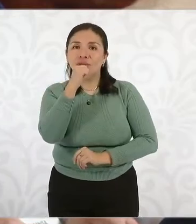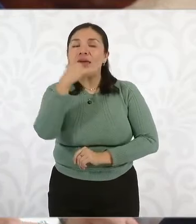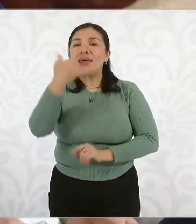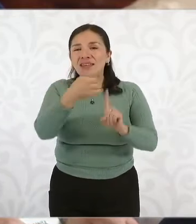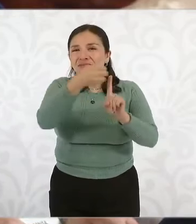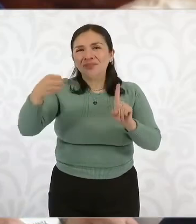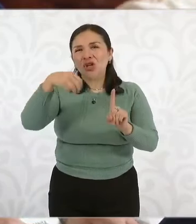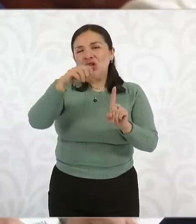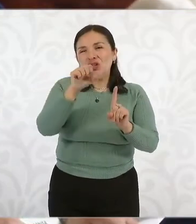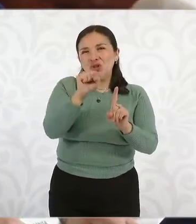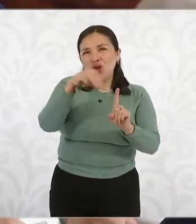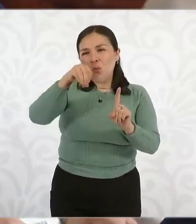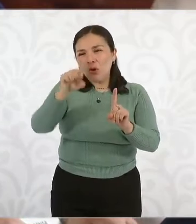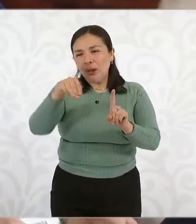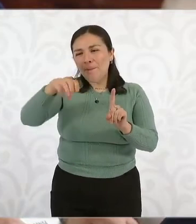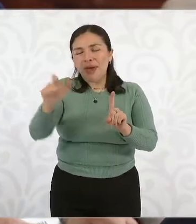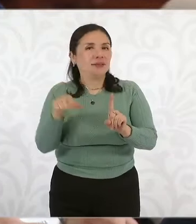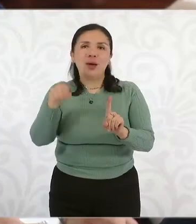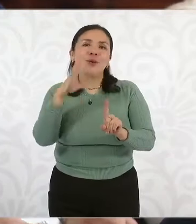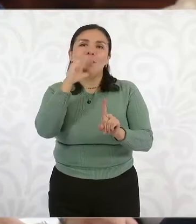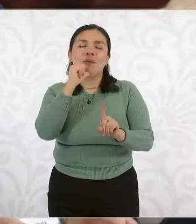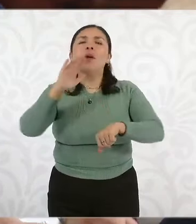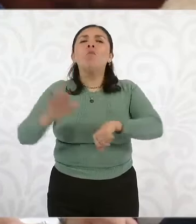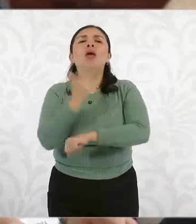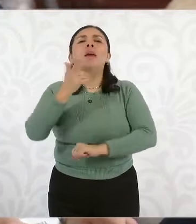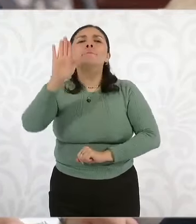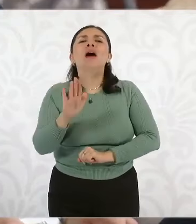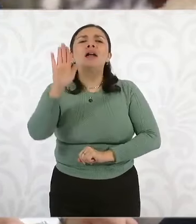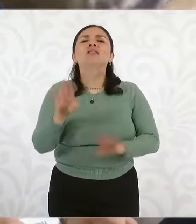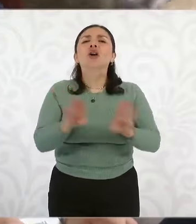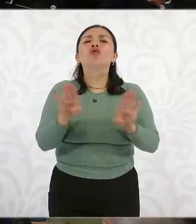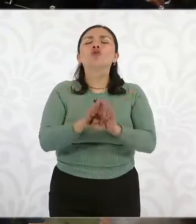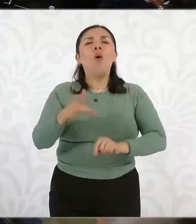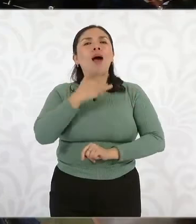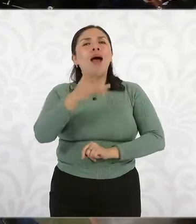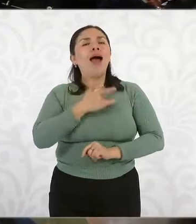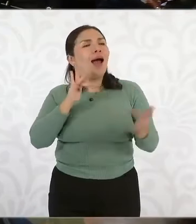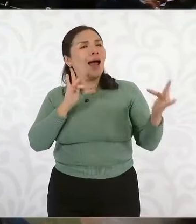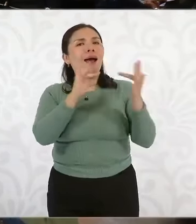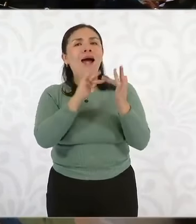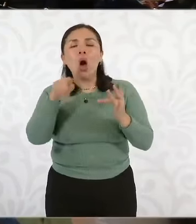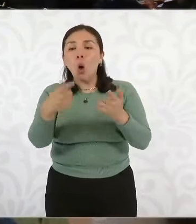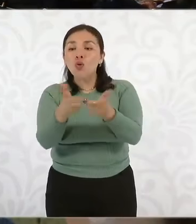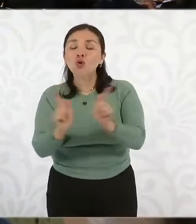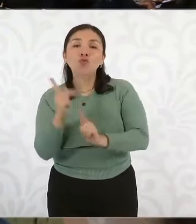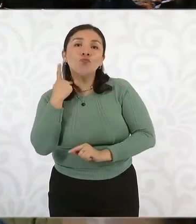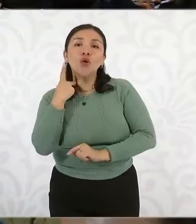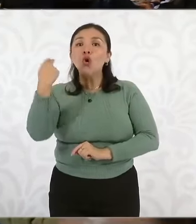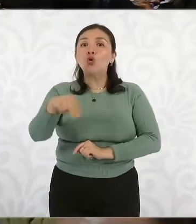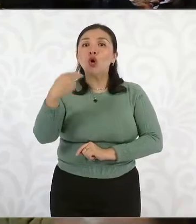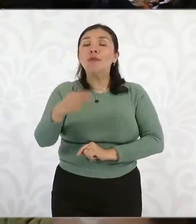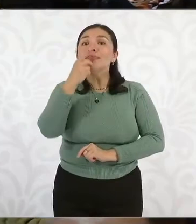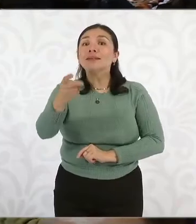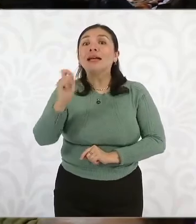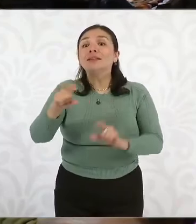Esto porque se podría generar una percepción, una especie de afinidad hacia el nombre del partido, toda vez que dicen